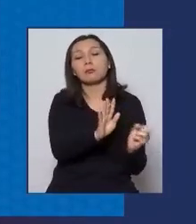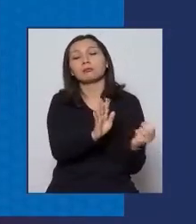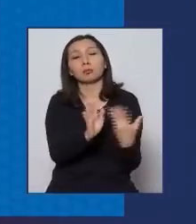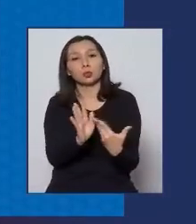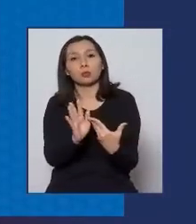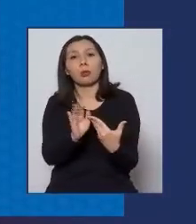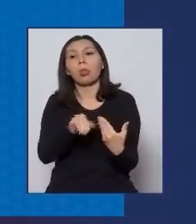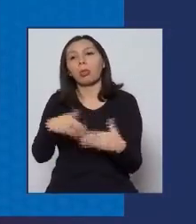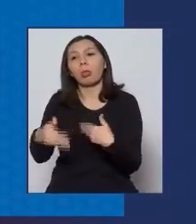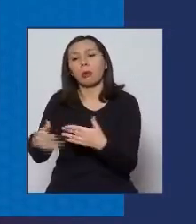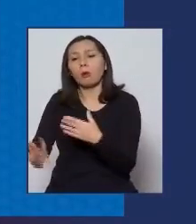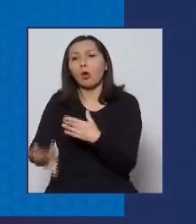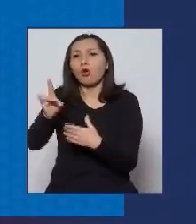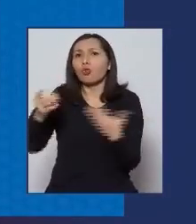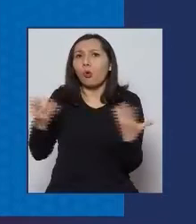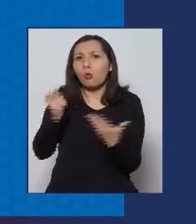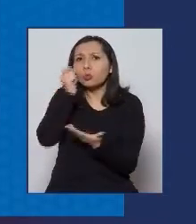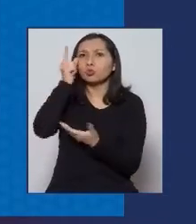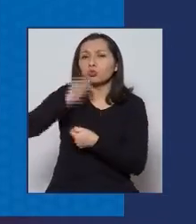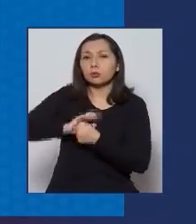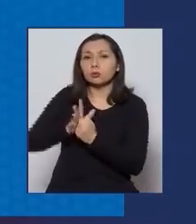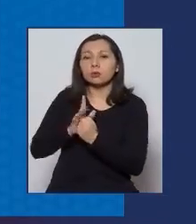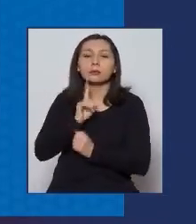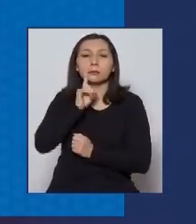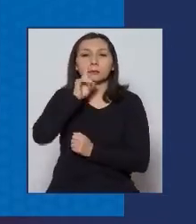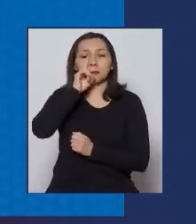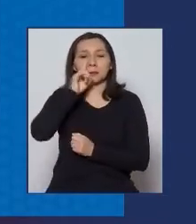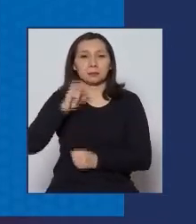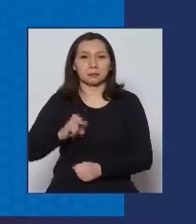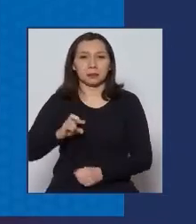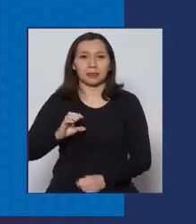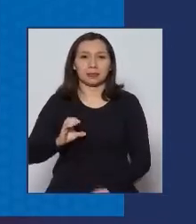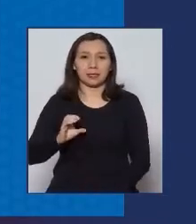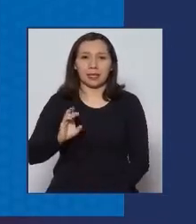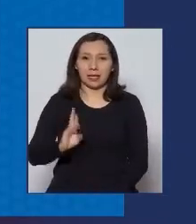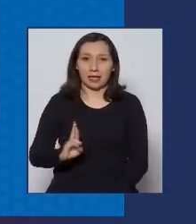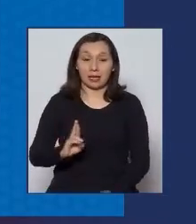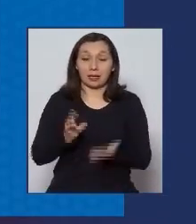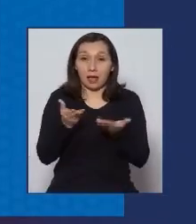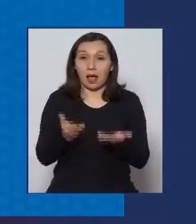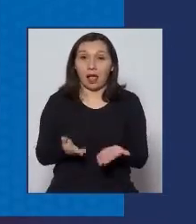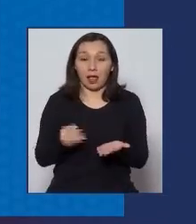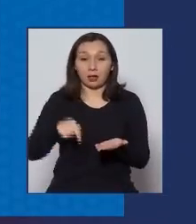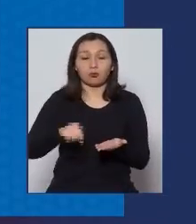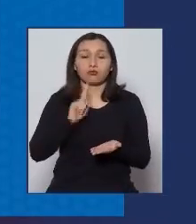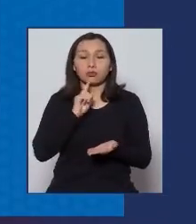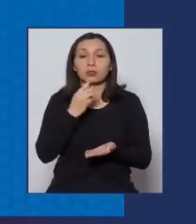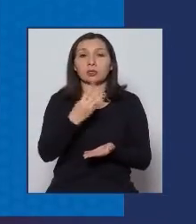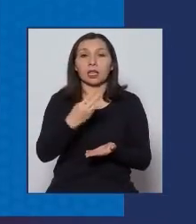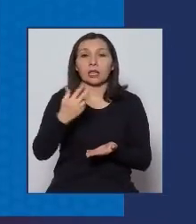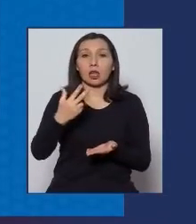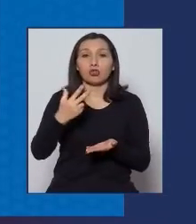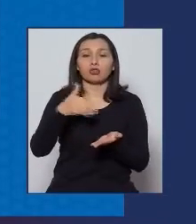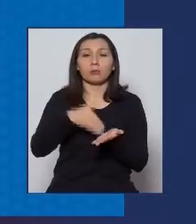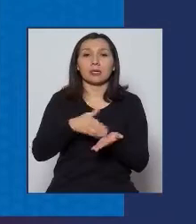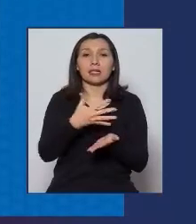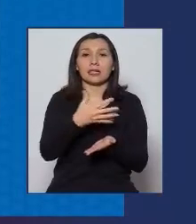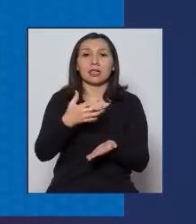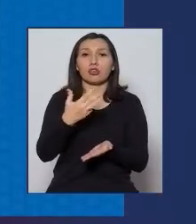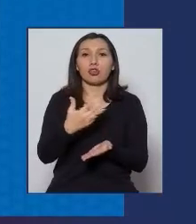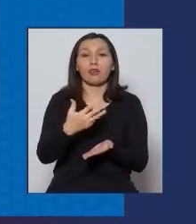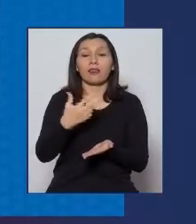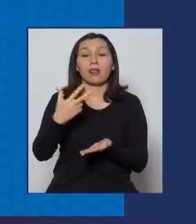detectados a través de pcr tenemos hoy día 38 mil 595